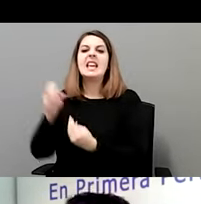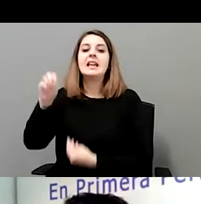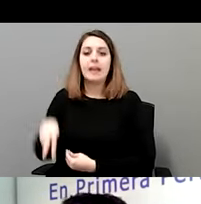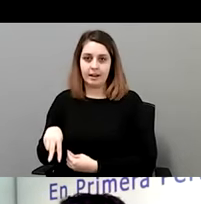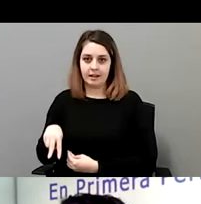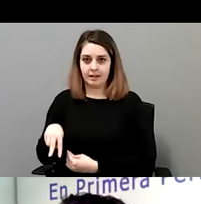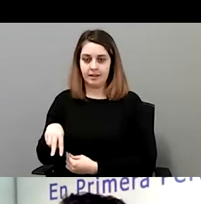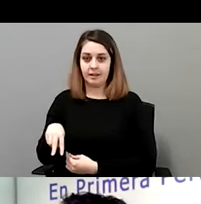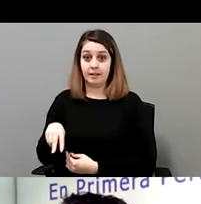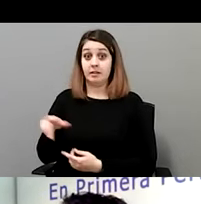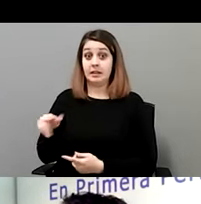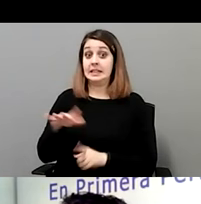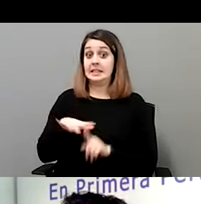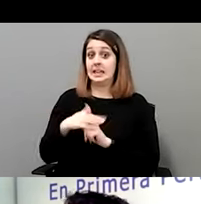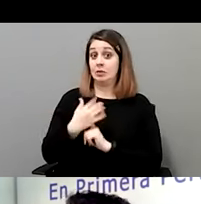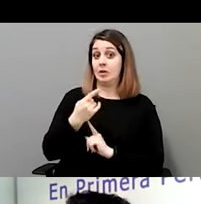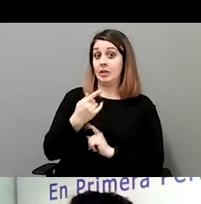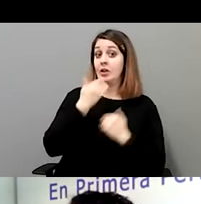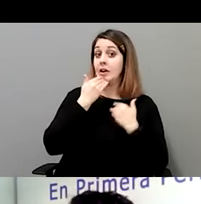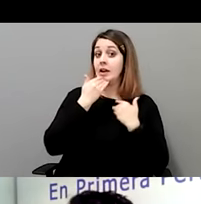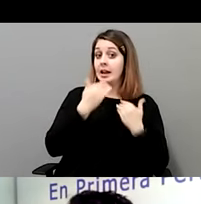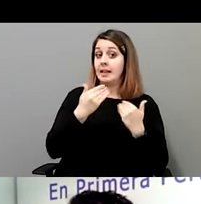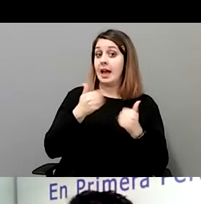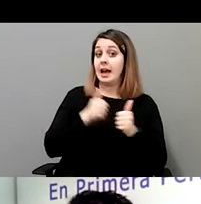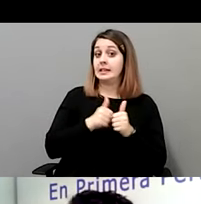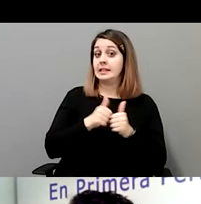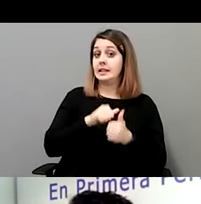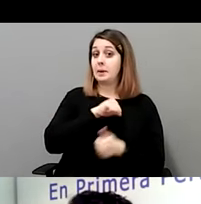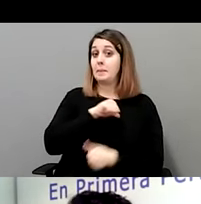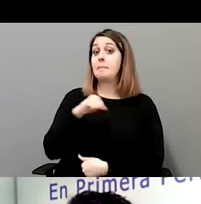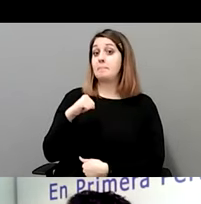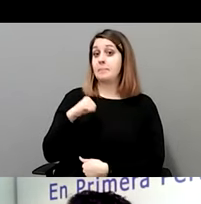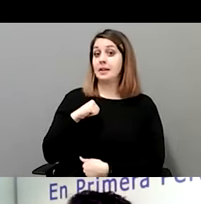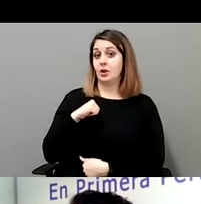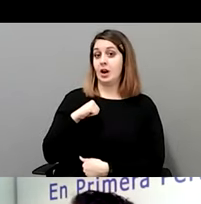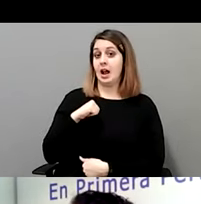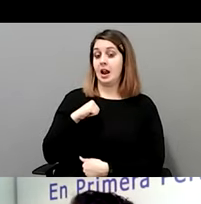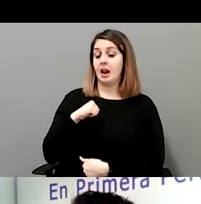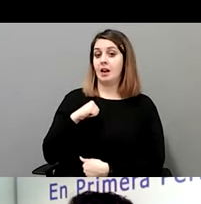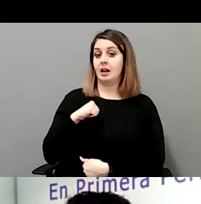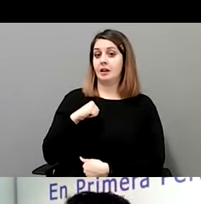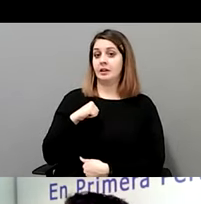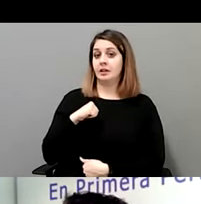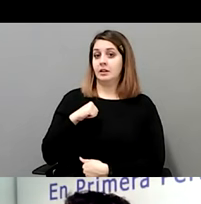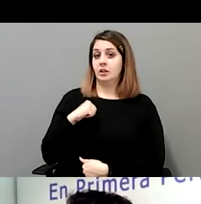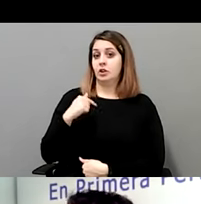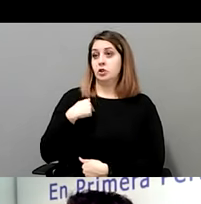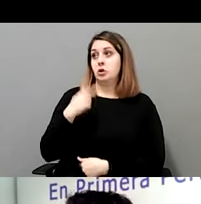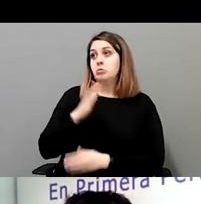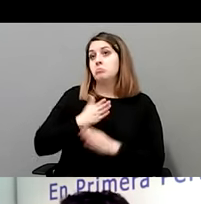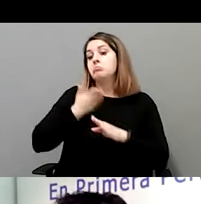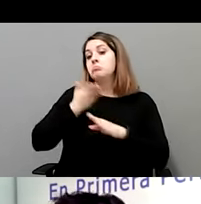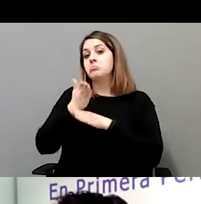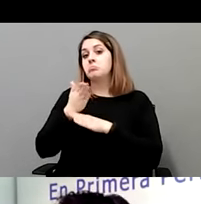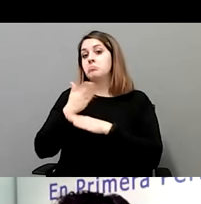Pues en este caso, gracias a la asistencia personal, no, yo me voy con